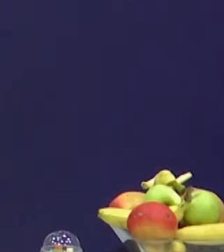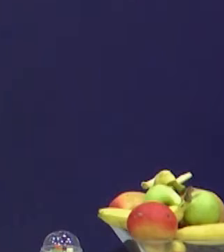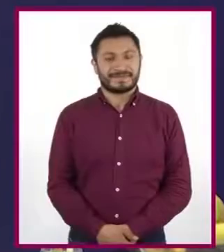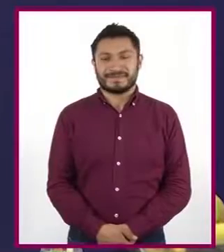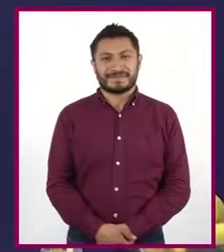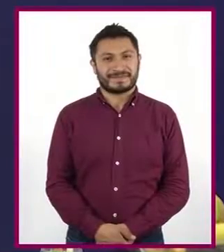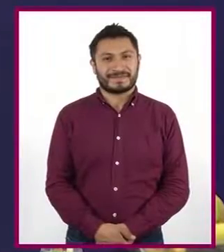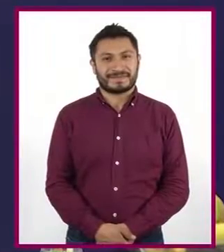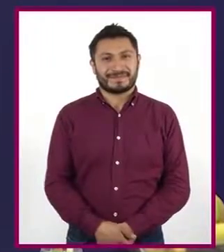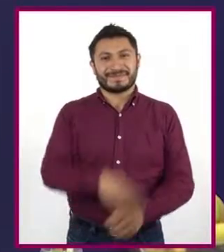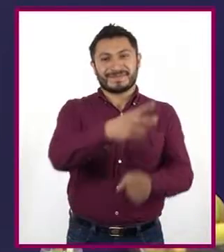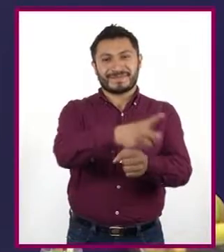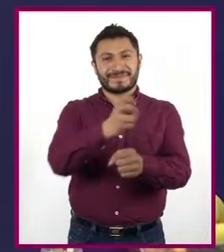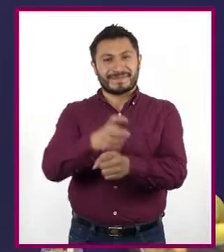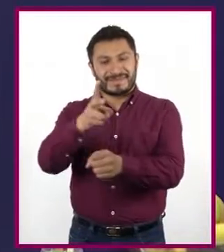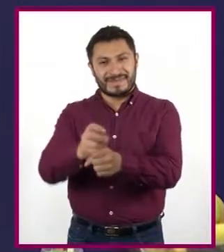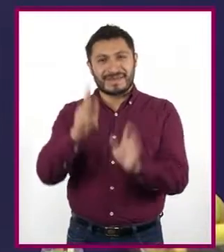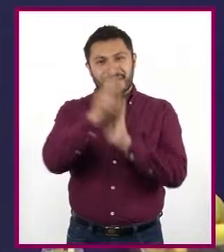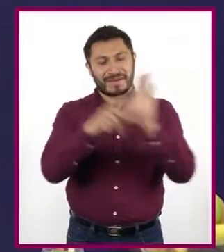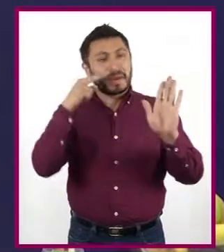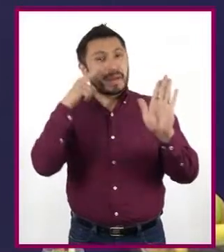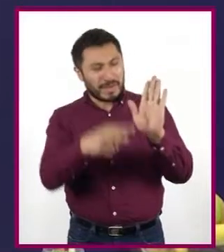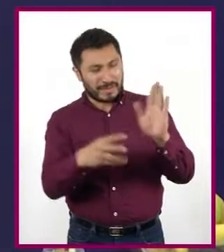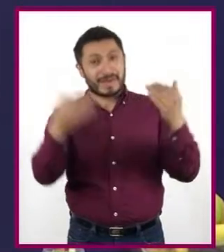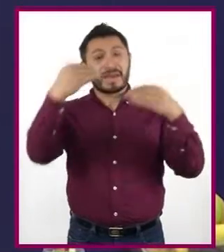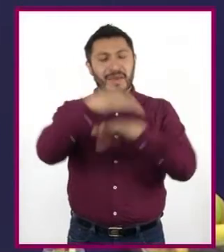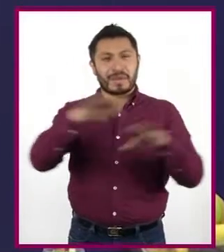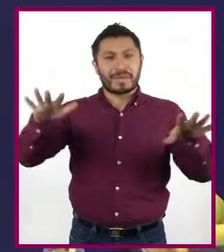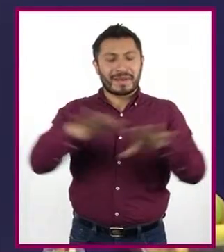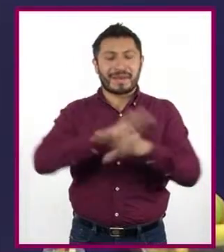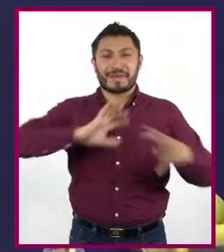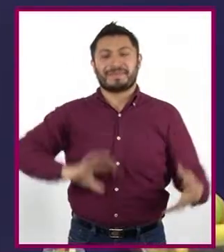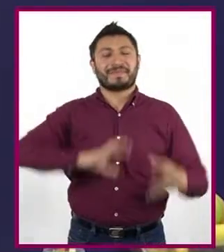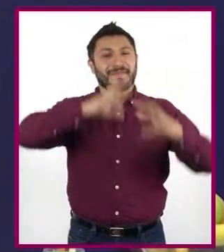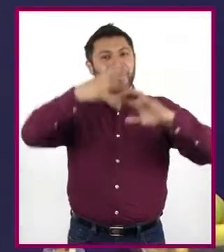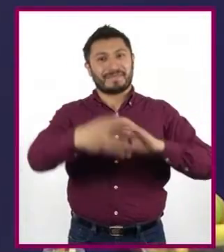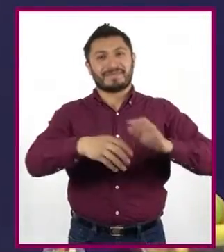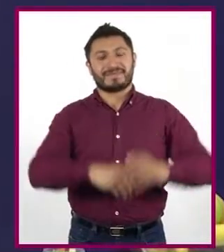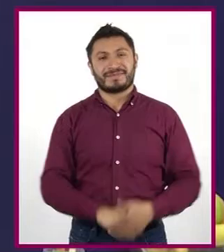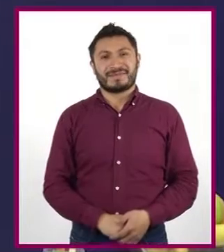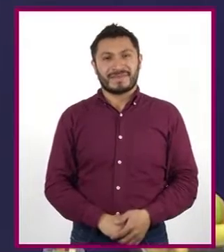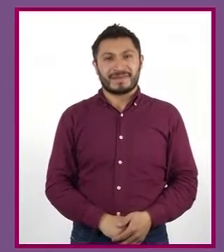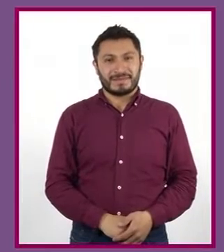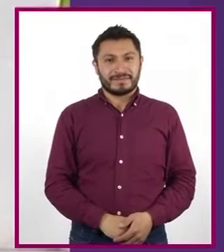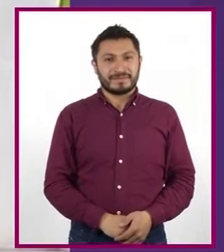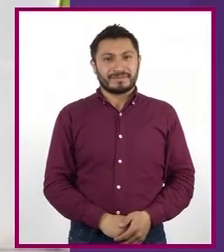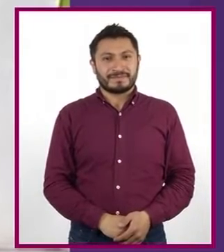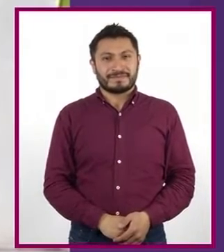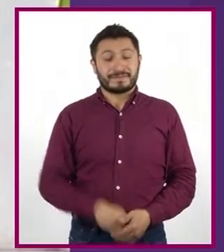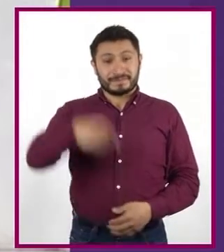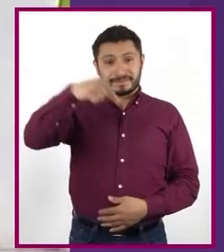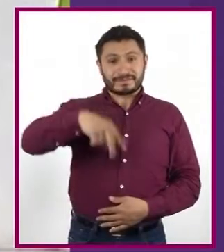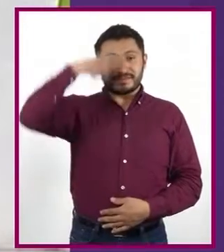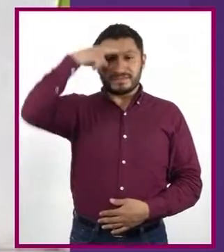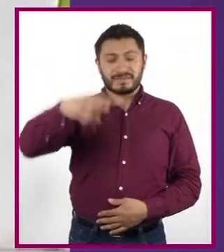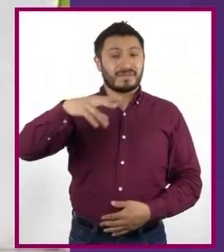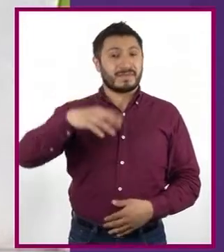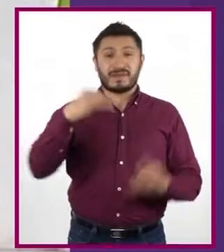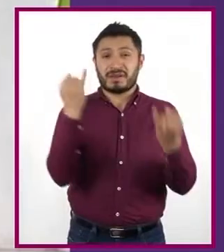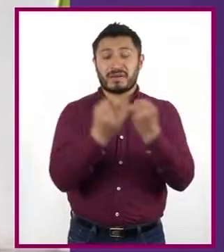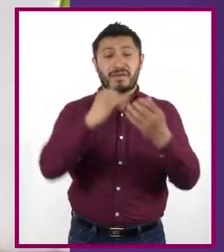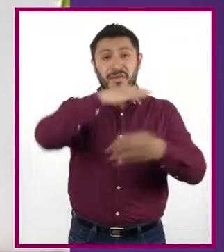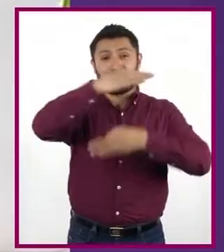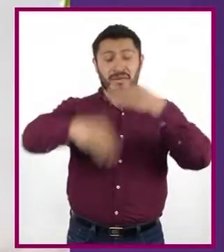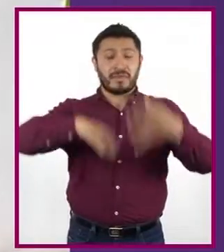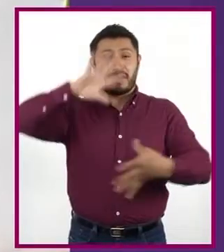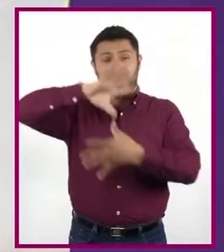Les invitamos a ver el siguiente video en el que se habla sobre cambio climático. En México y en toda